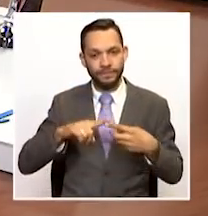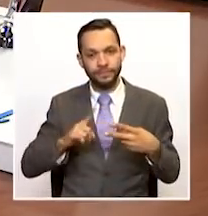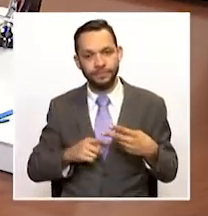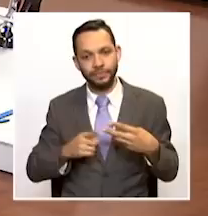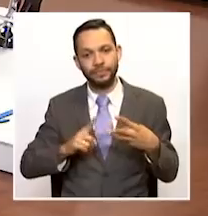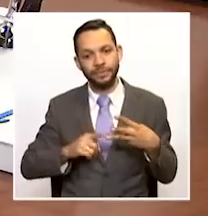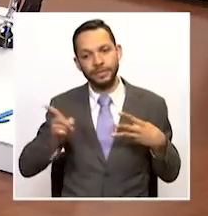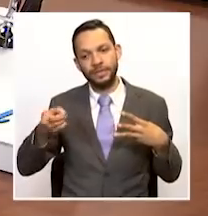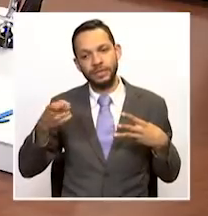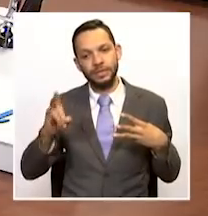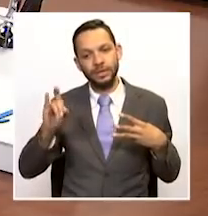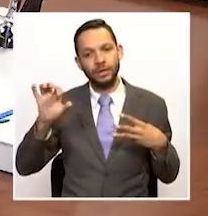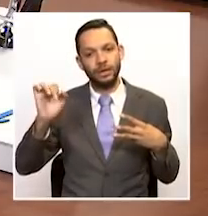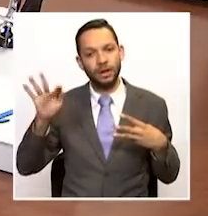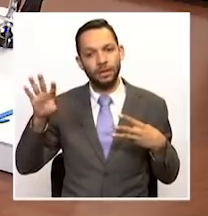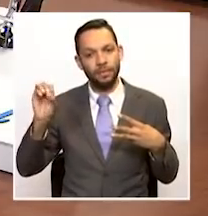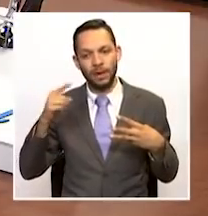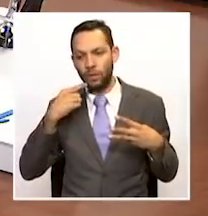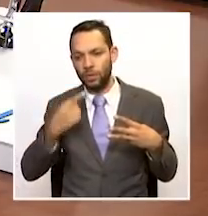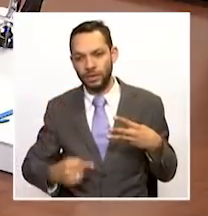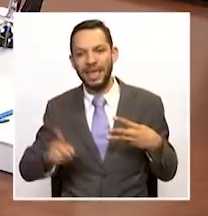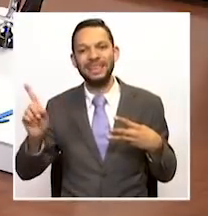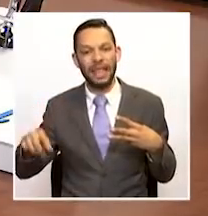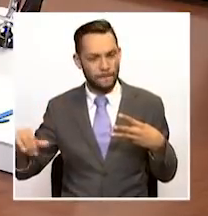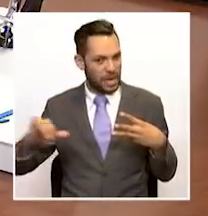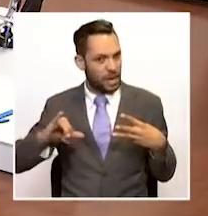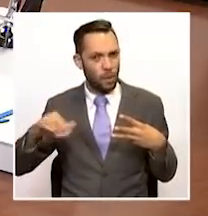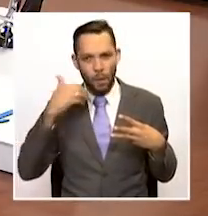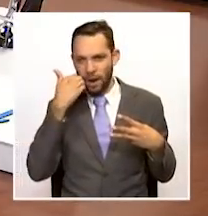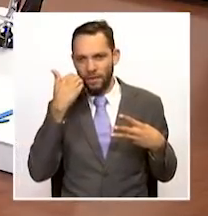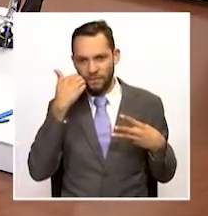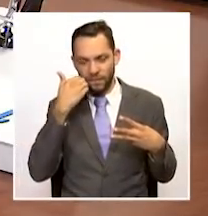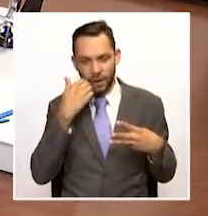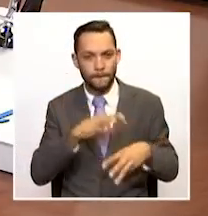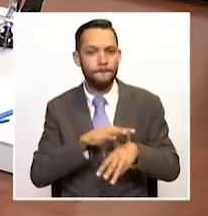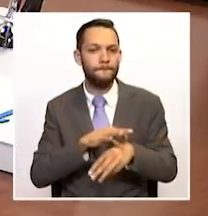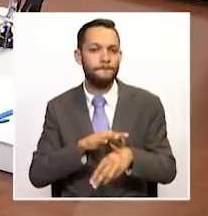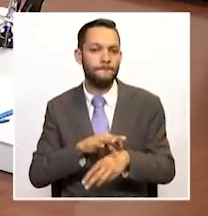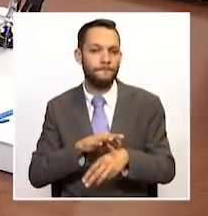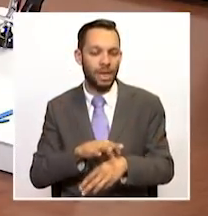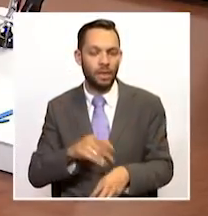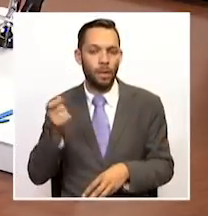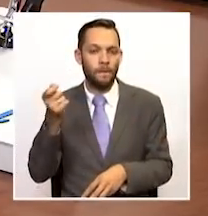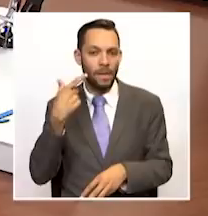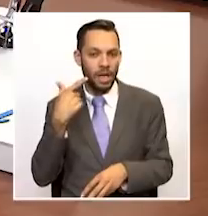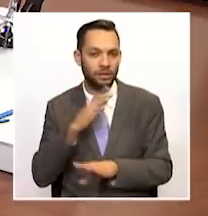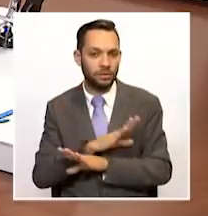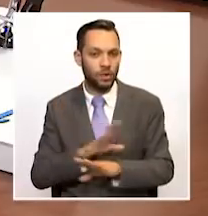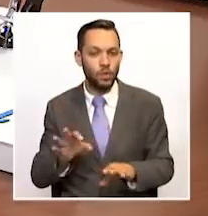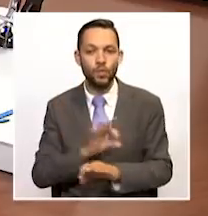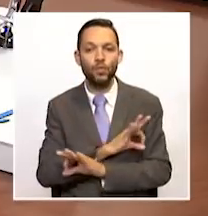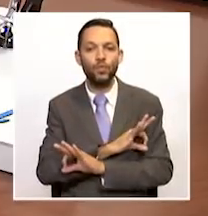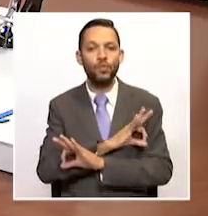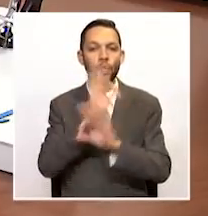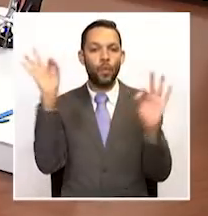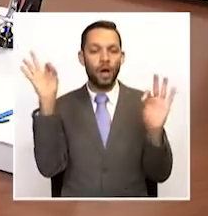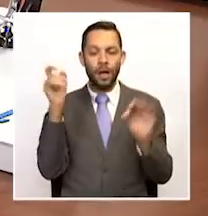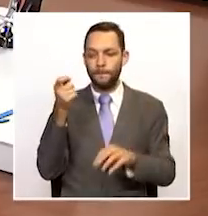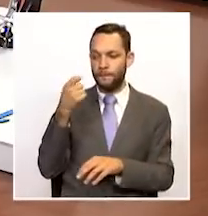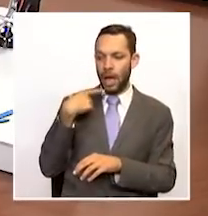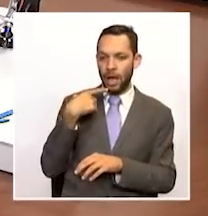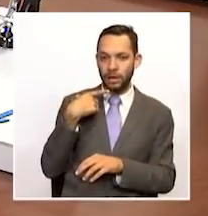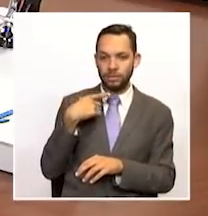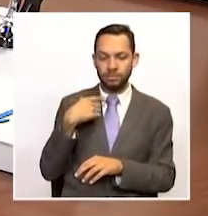dice me diagnosticaron hipertensión pulmonar el médico me formuló sin de nafin nunca me lo tomé fui a varios